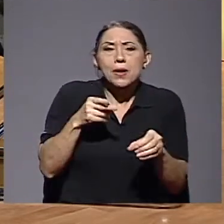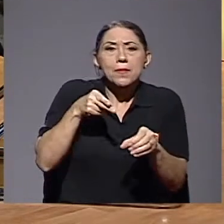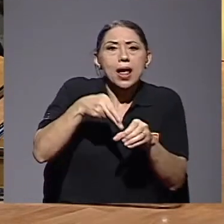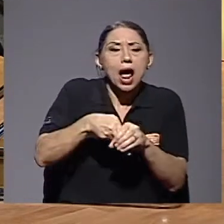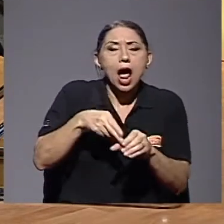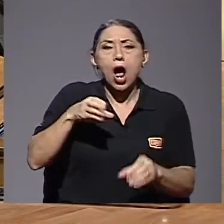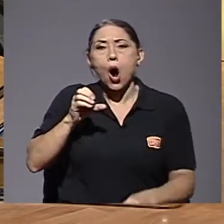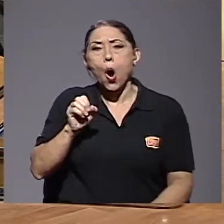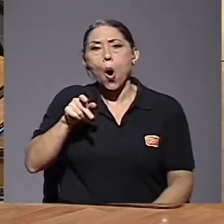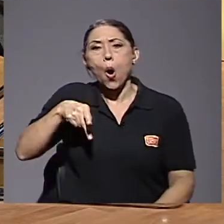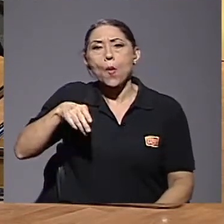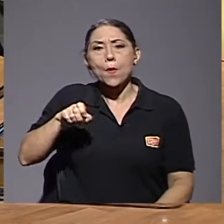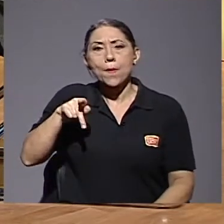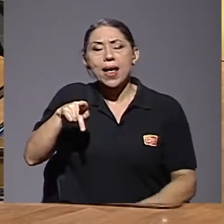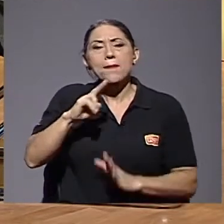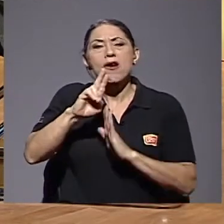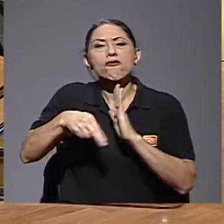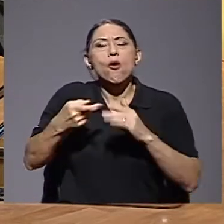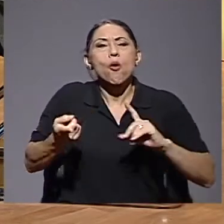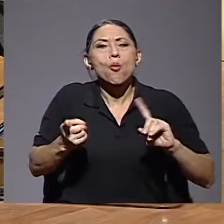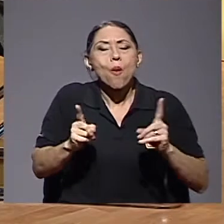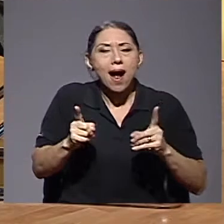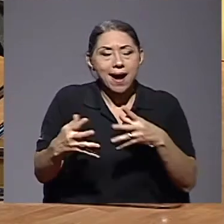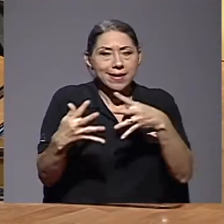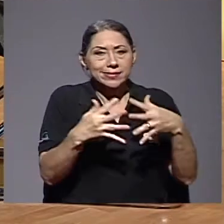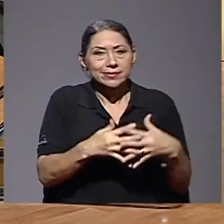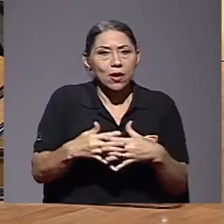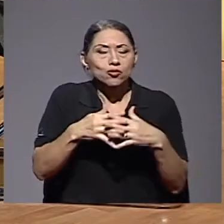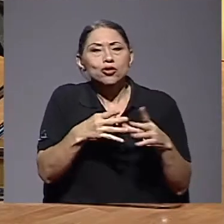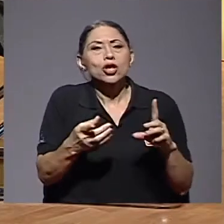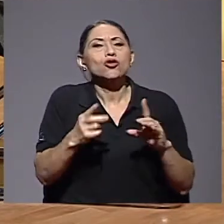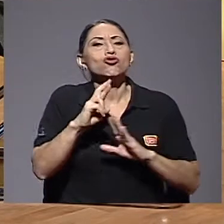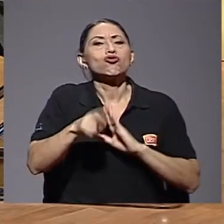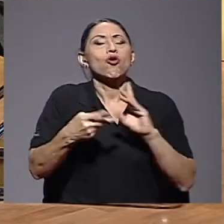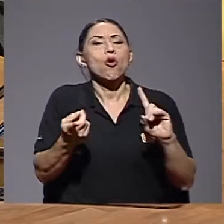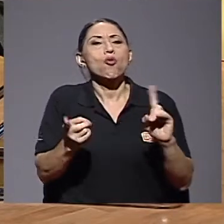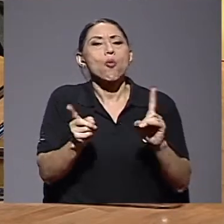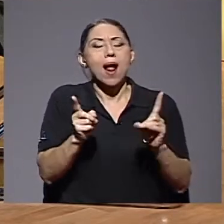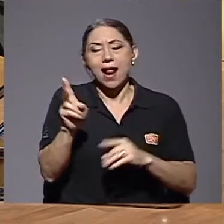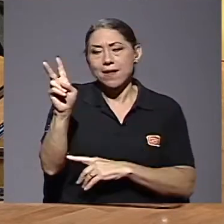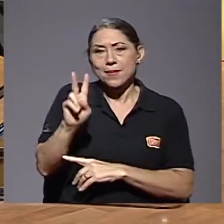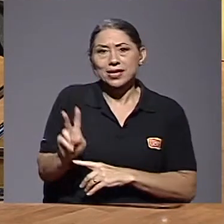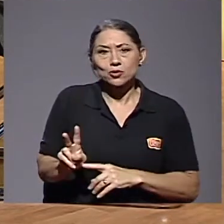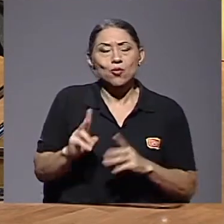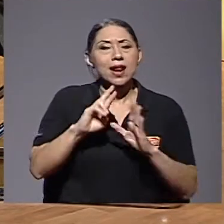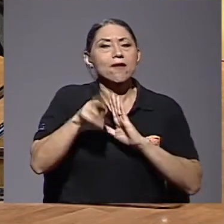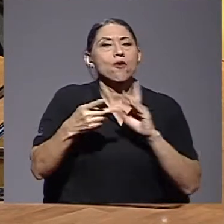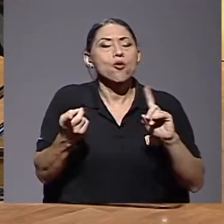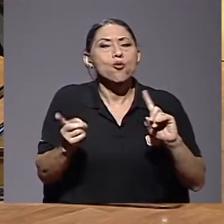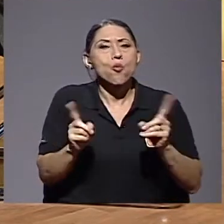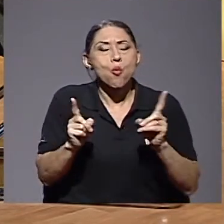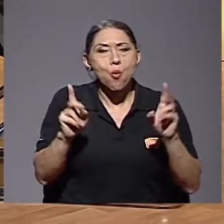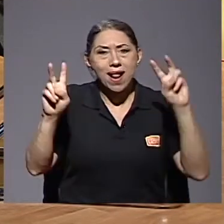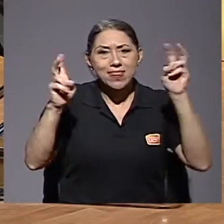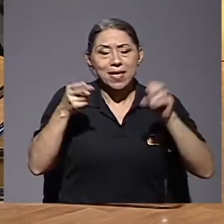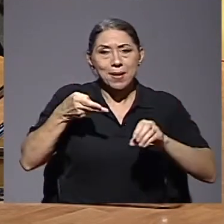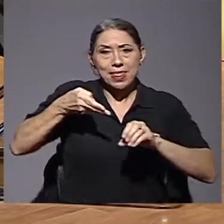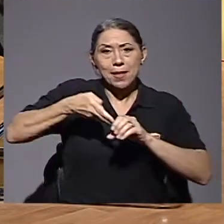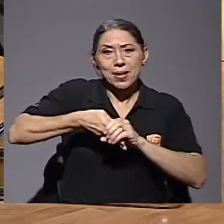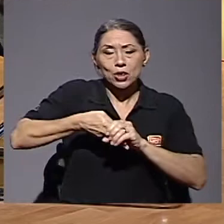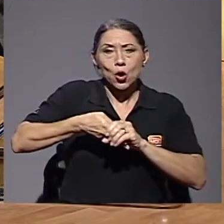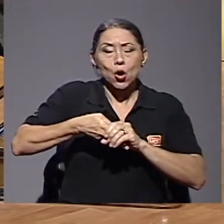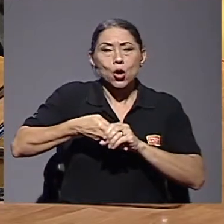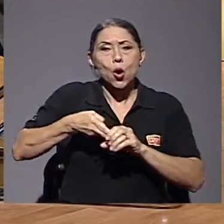OPEP, qué papel juega Estados Unidos, qué papel juega Venezuela en el tema del petróleo crudo, digamos,